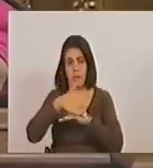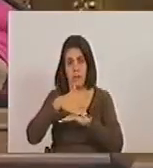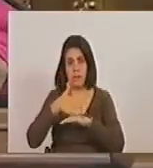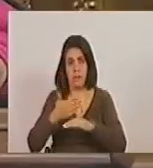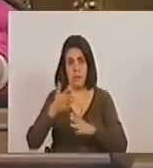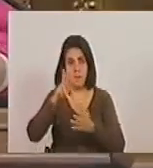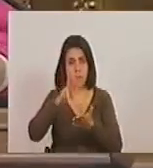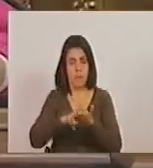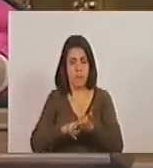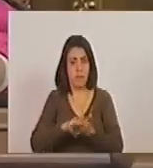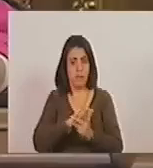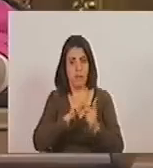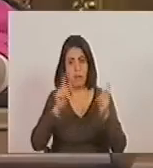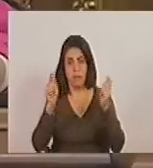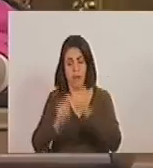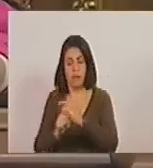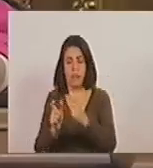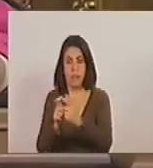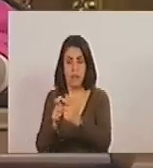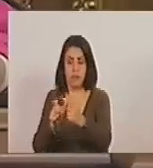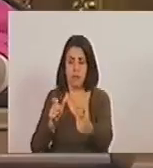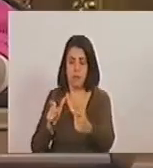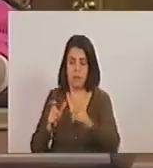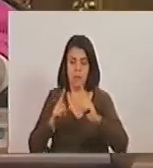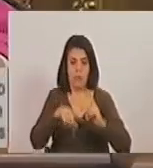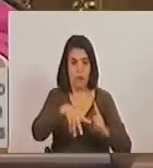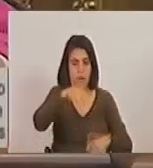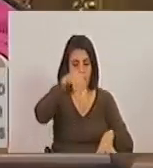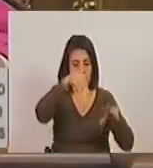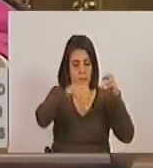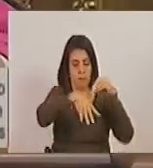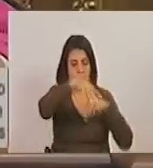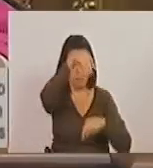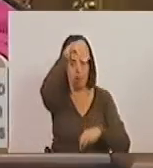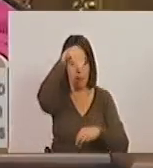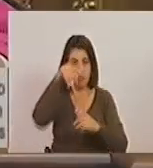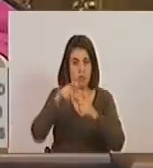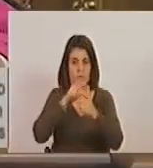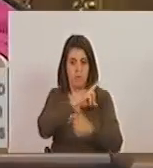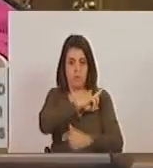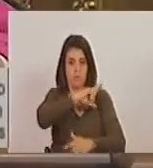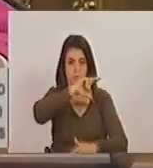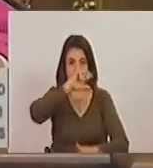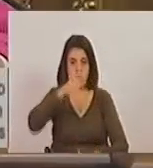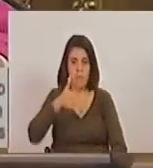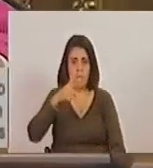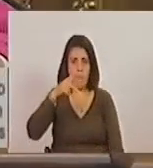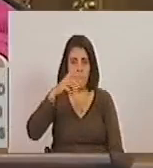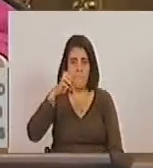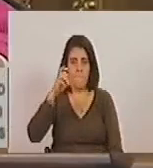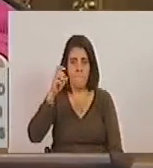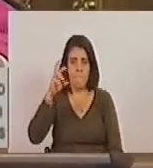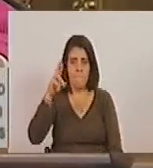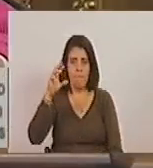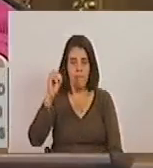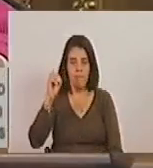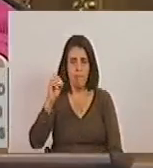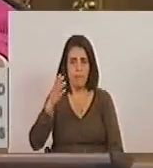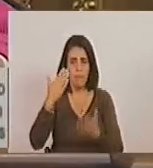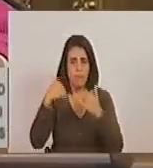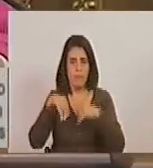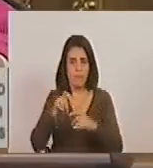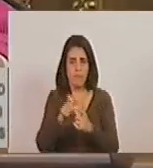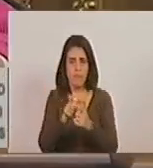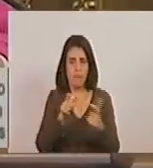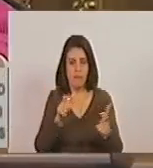se aprueba el traslado al Panteón Nacional de los restos simbólicos del teniente de navío Pedro Lucas Urribarri